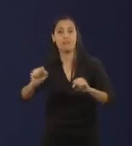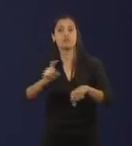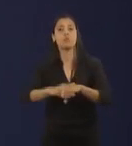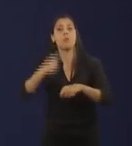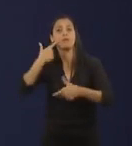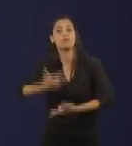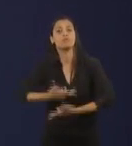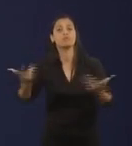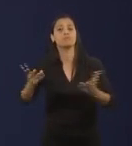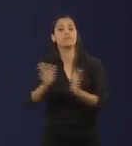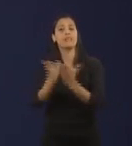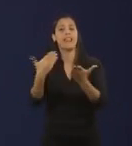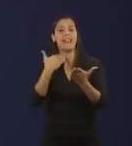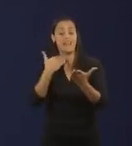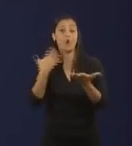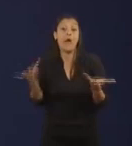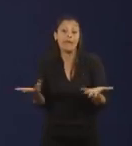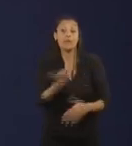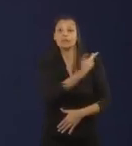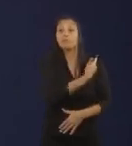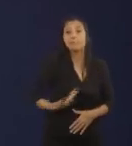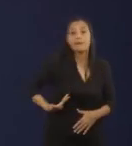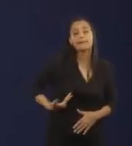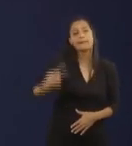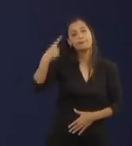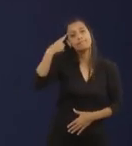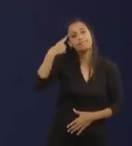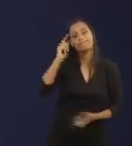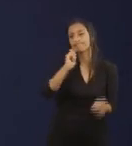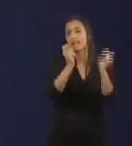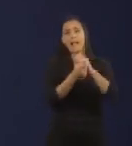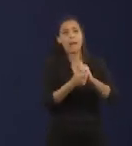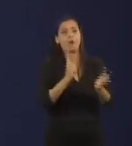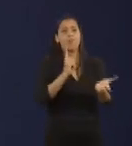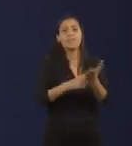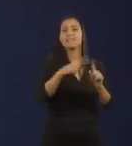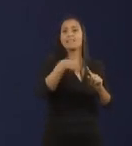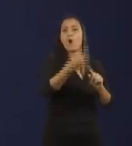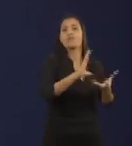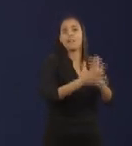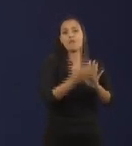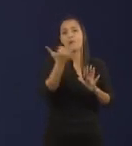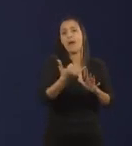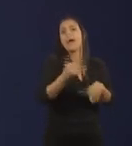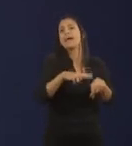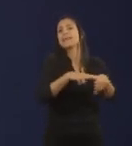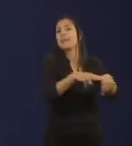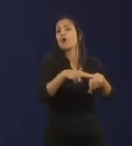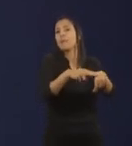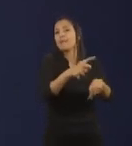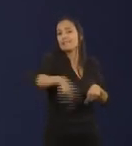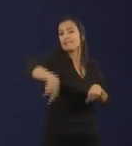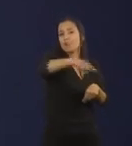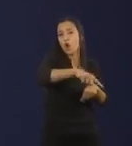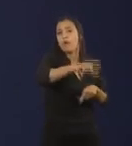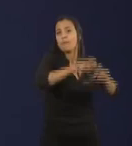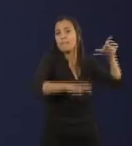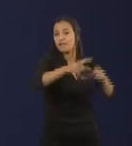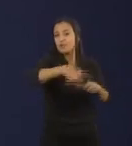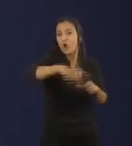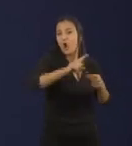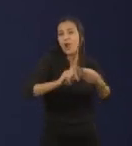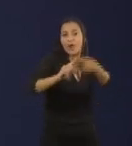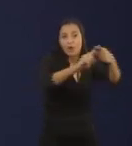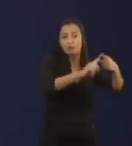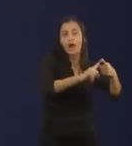terminó resolviendo Más allá de las sugerencias que se le se le han hecho por parte de sus personas cercanas y de